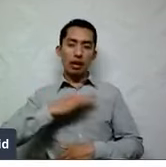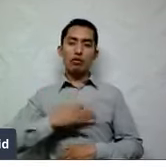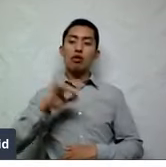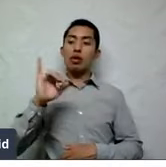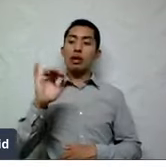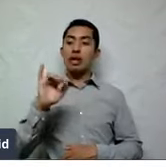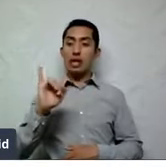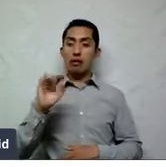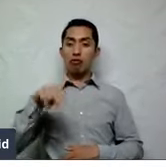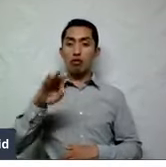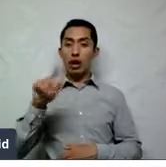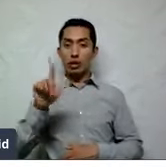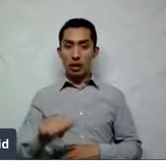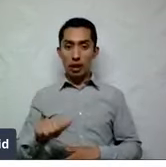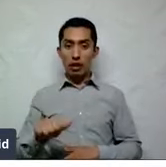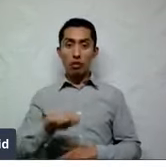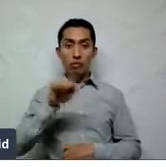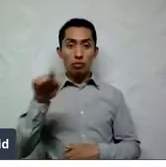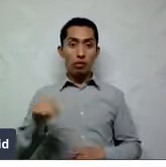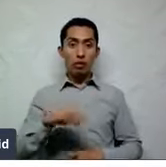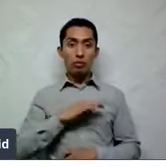puedan